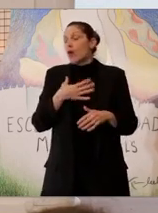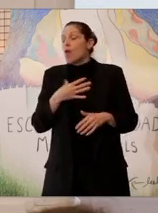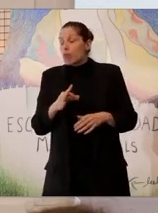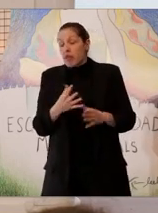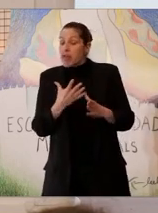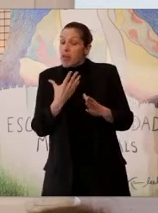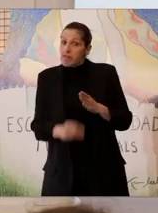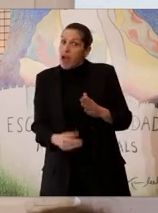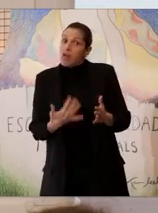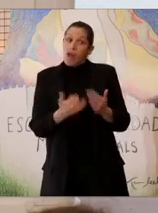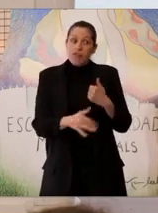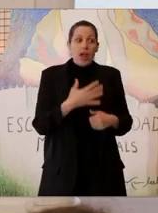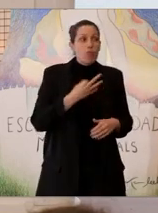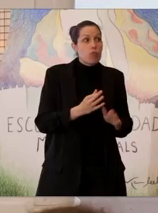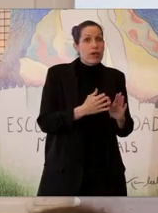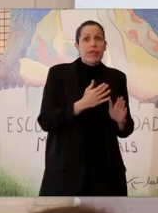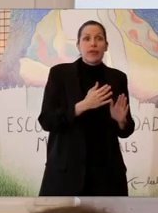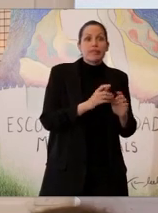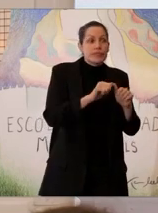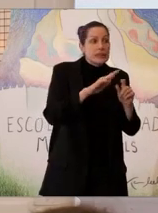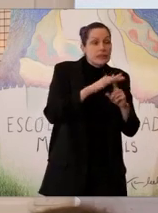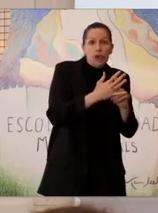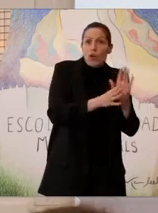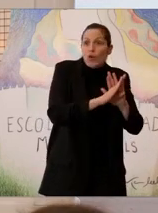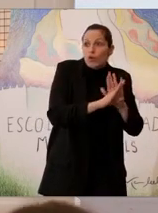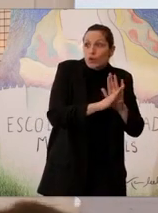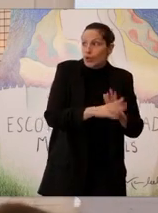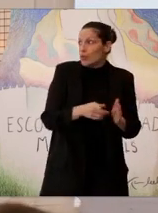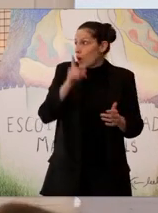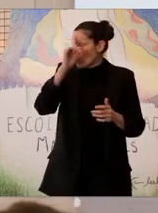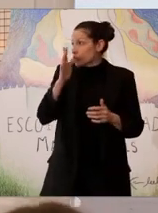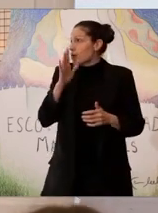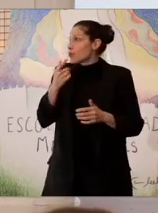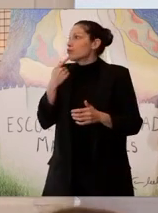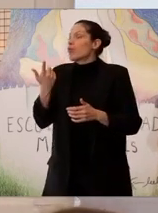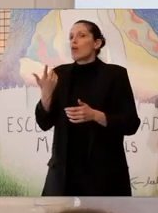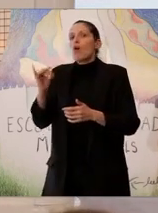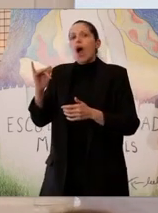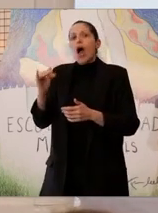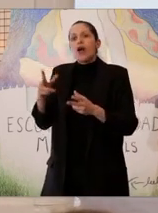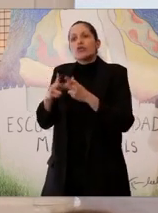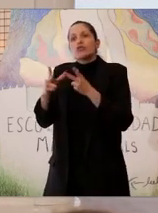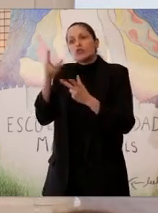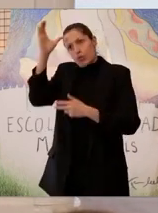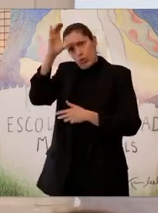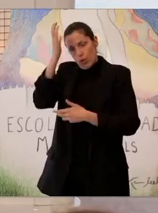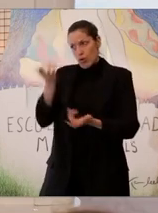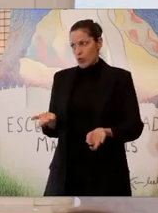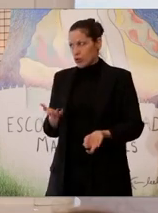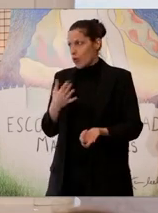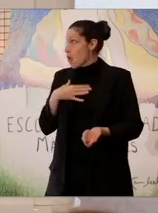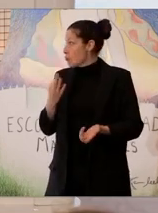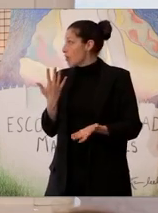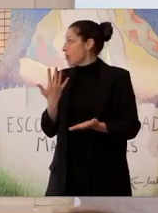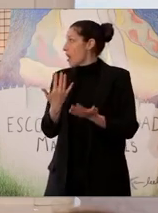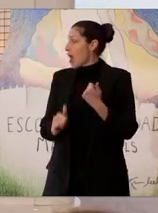situación? Pues aquí por eso digo que están los sociólogos. A lo mejor se animan. Y que hagan estudios. A lo mejor se animan los hombres a pedir excedencias porque